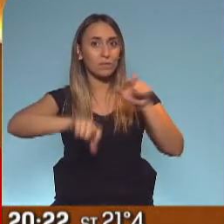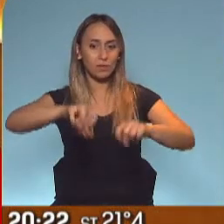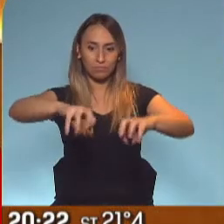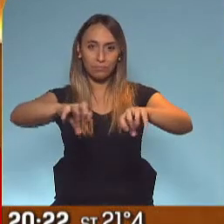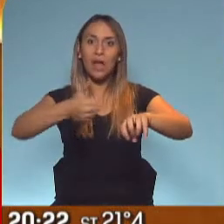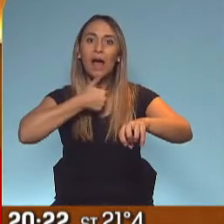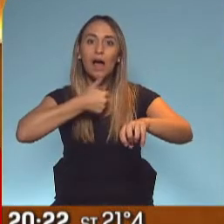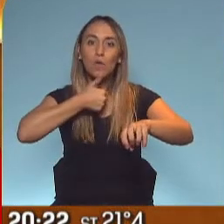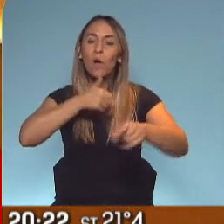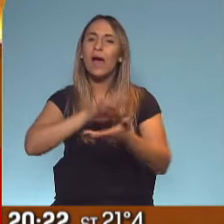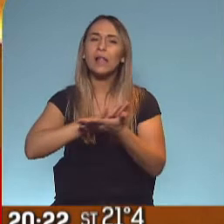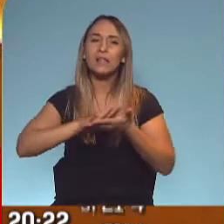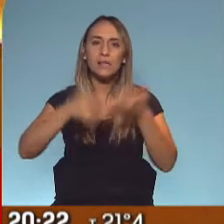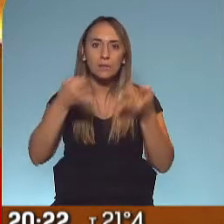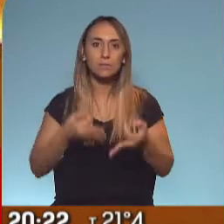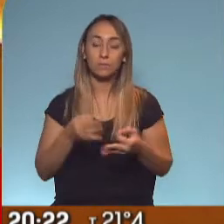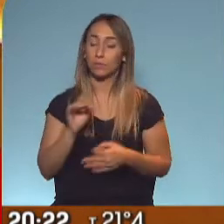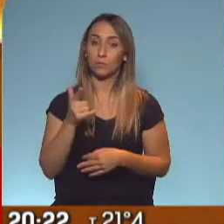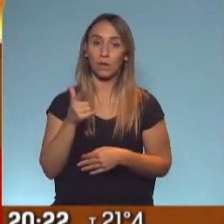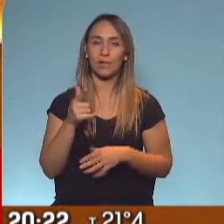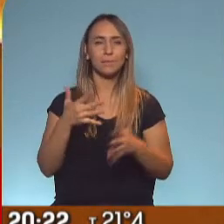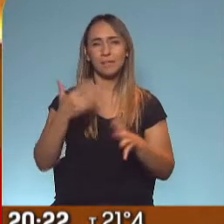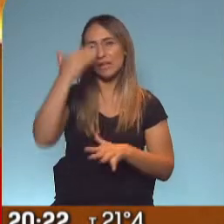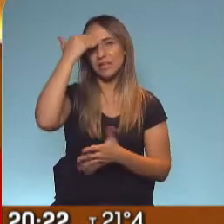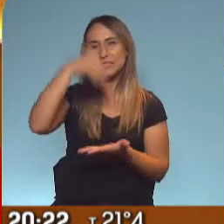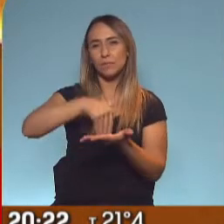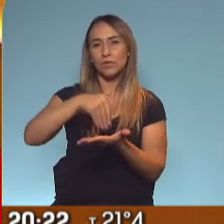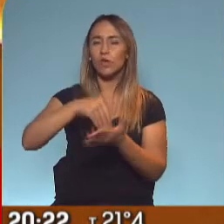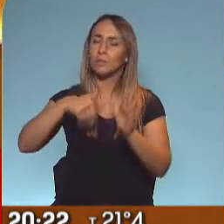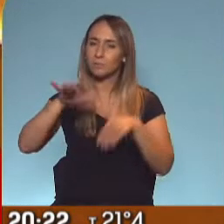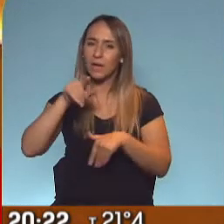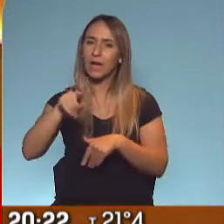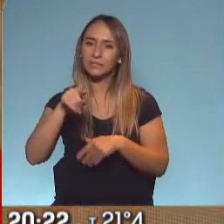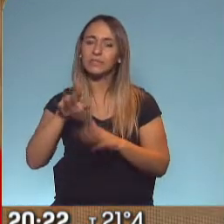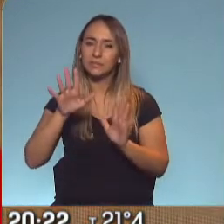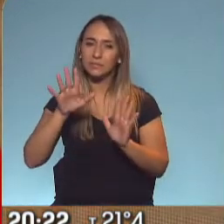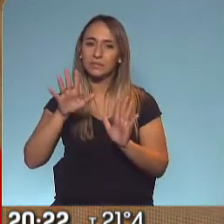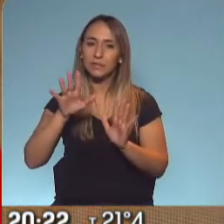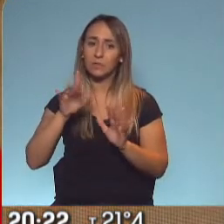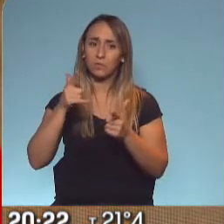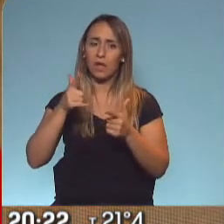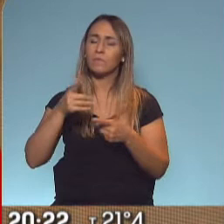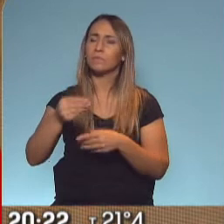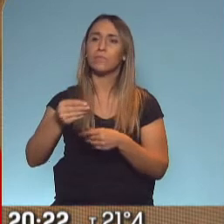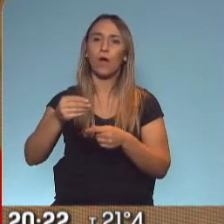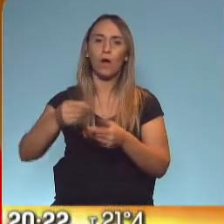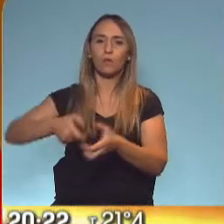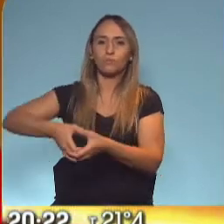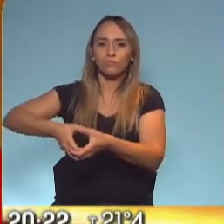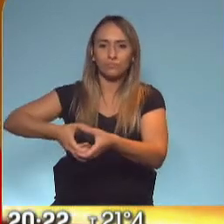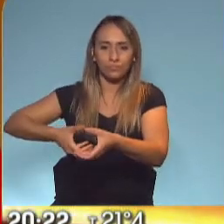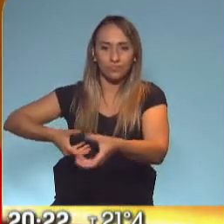potable, agua segura, y más de 15 millones no tienen acceso al saneamiento, es decir, a una